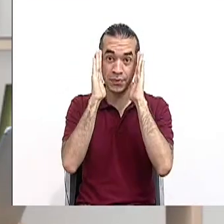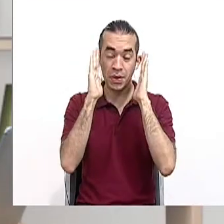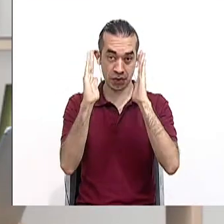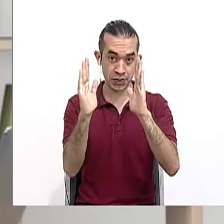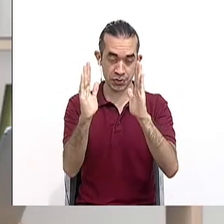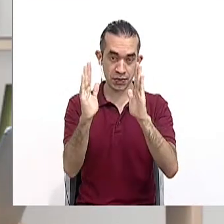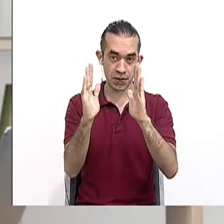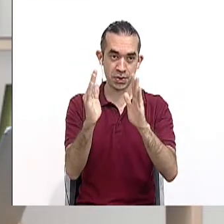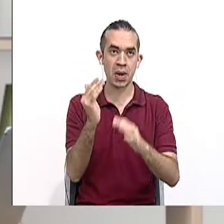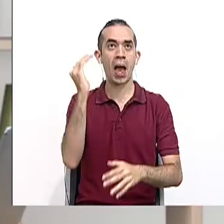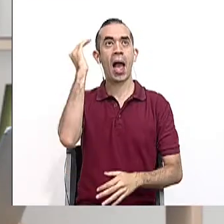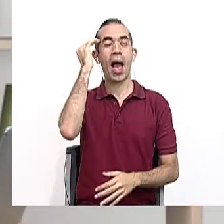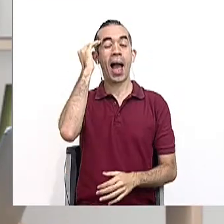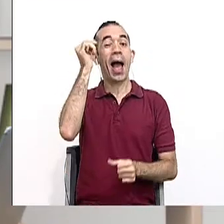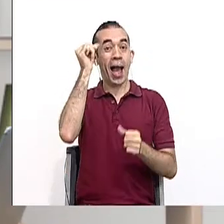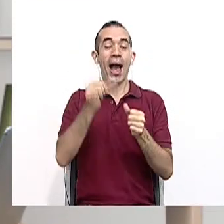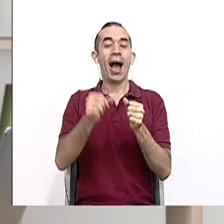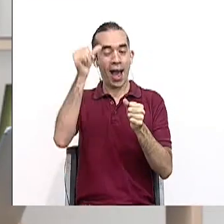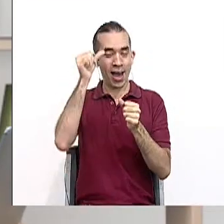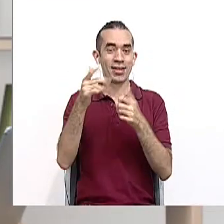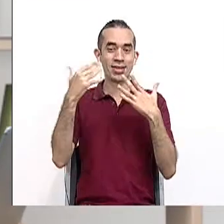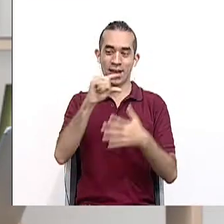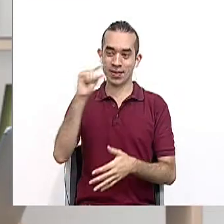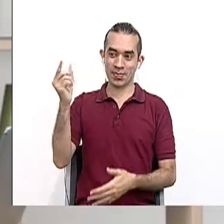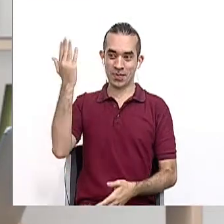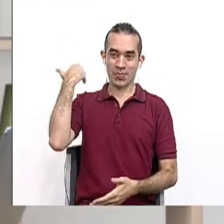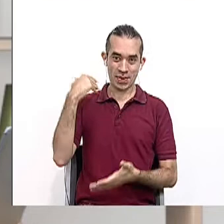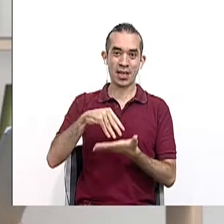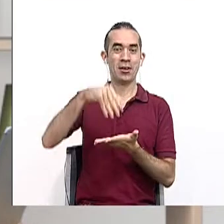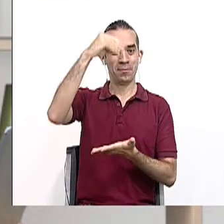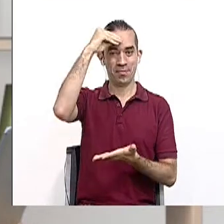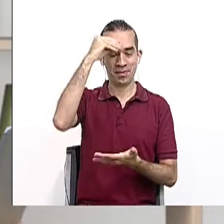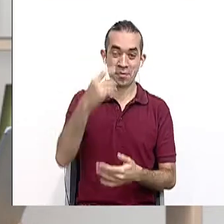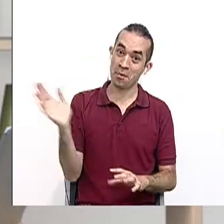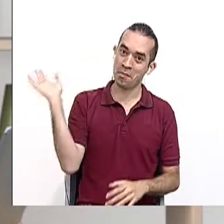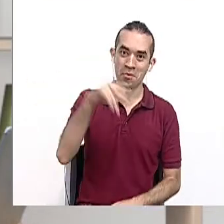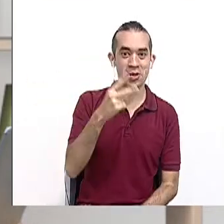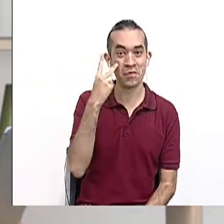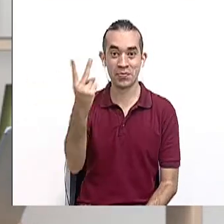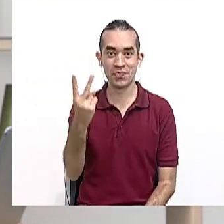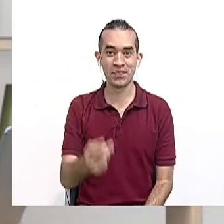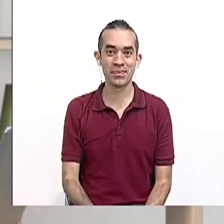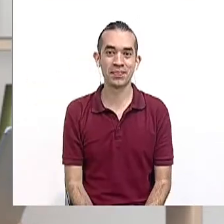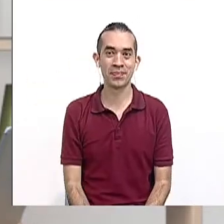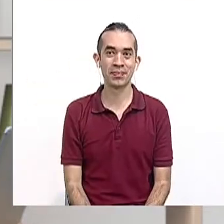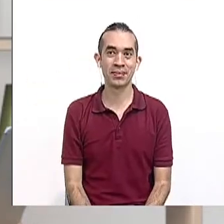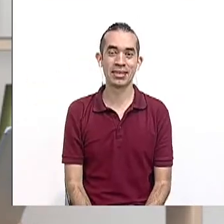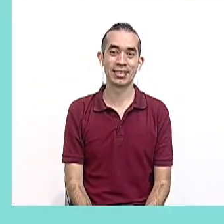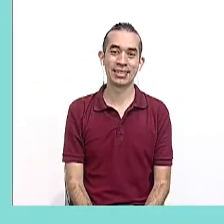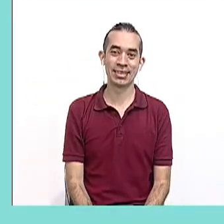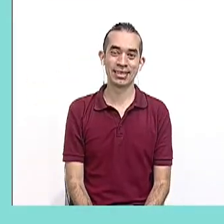que refresquemos los aprendizajes de semanas anteriores. Veamos.